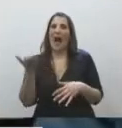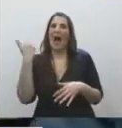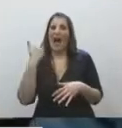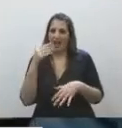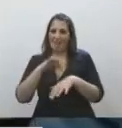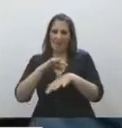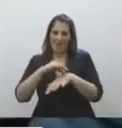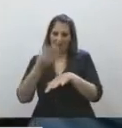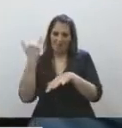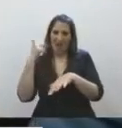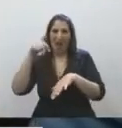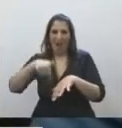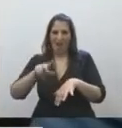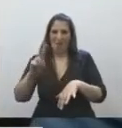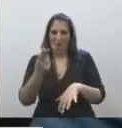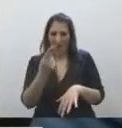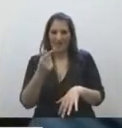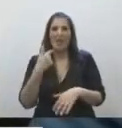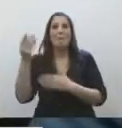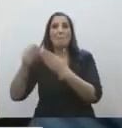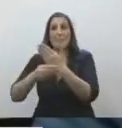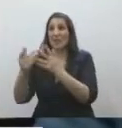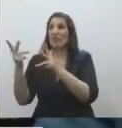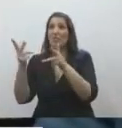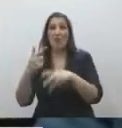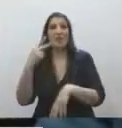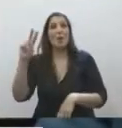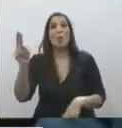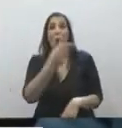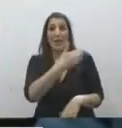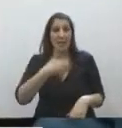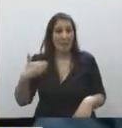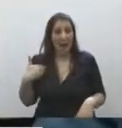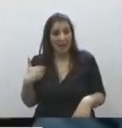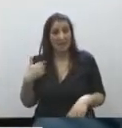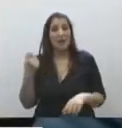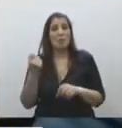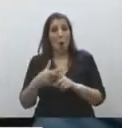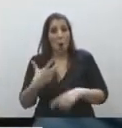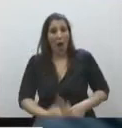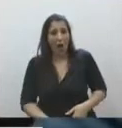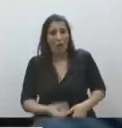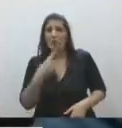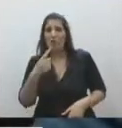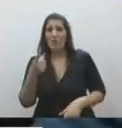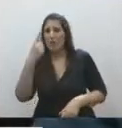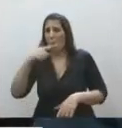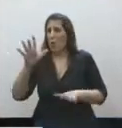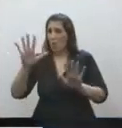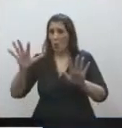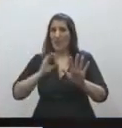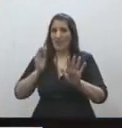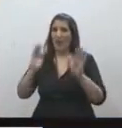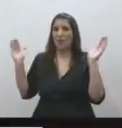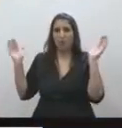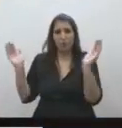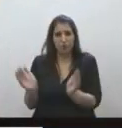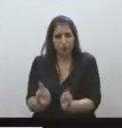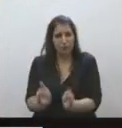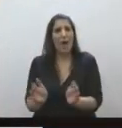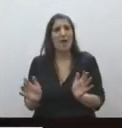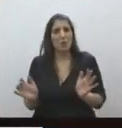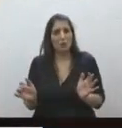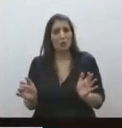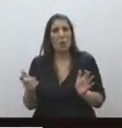protegeremos unos a otros, varones y mujeres, adultos y niños. El tema del programa de hoy era